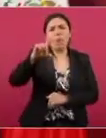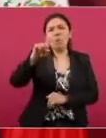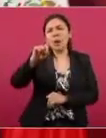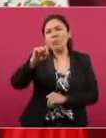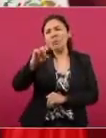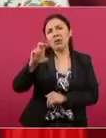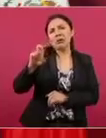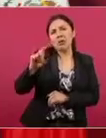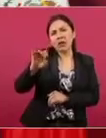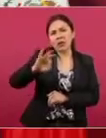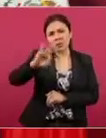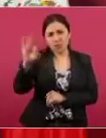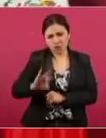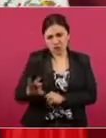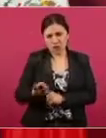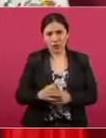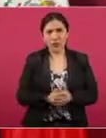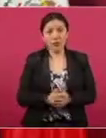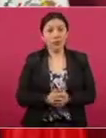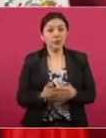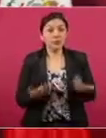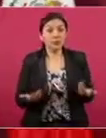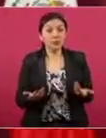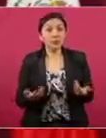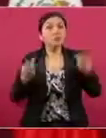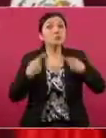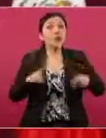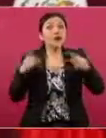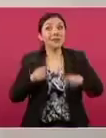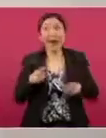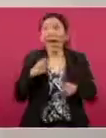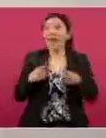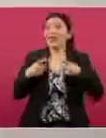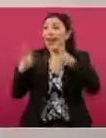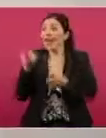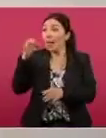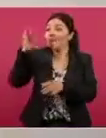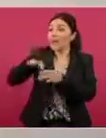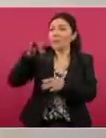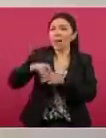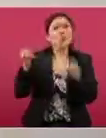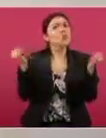30%. Bueno, hacían fraude así hasta en el gobierno.